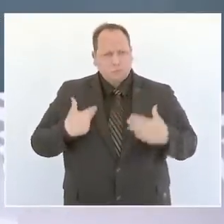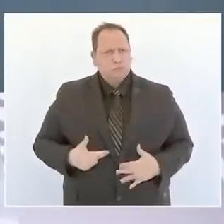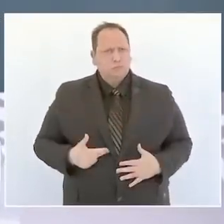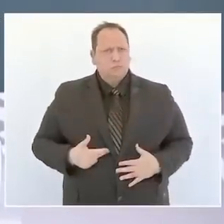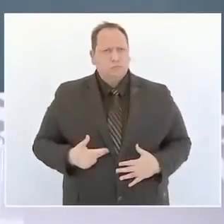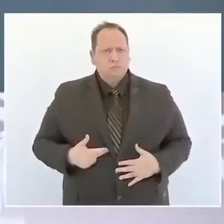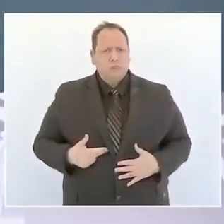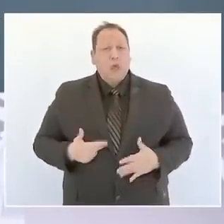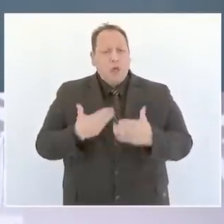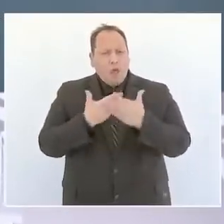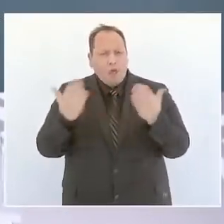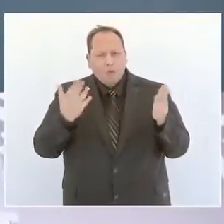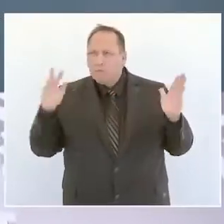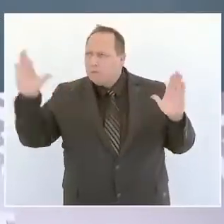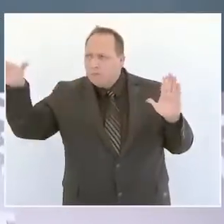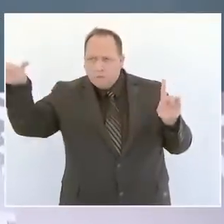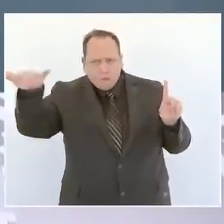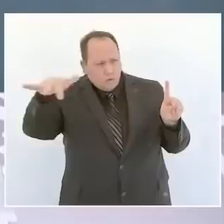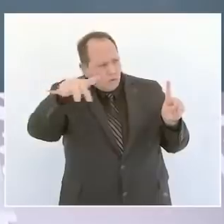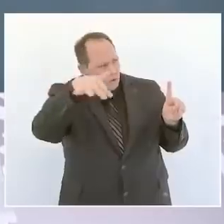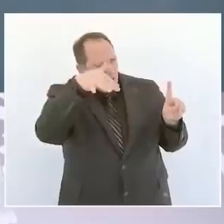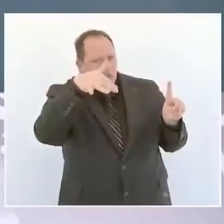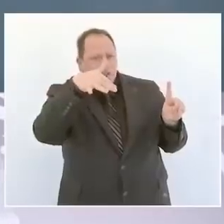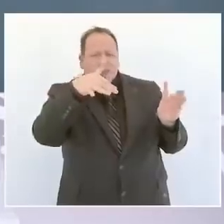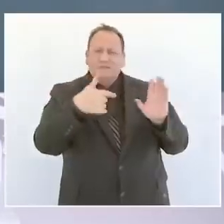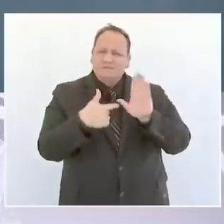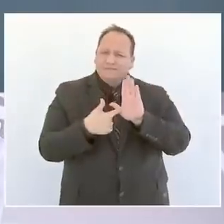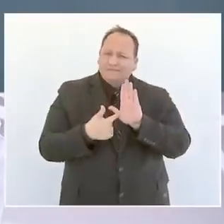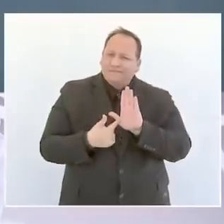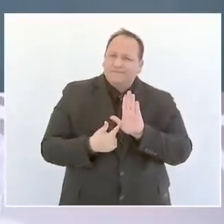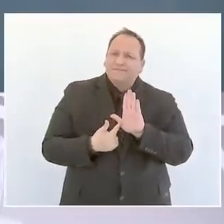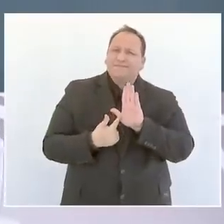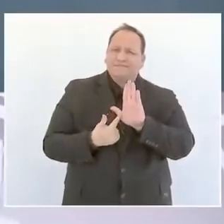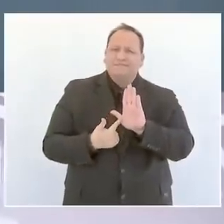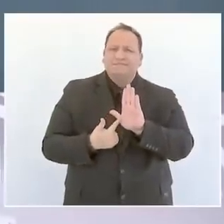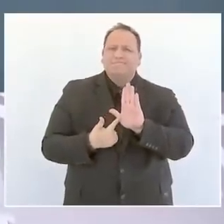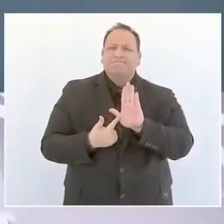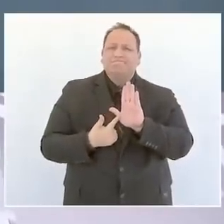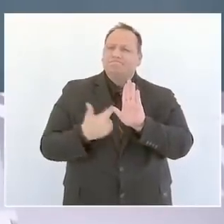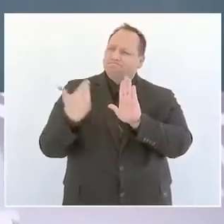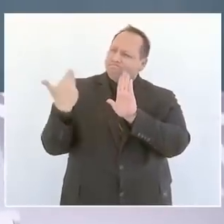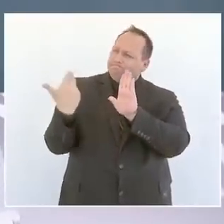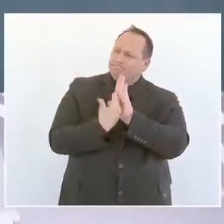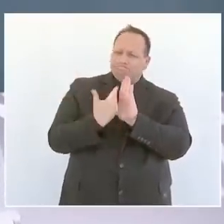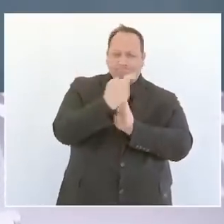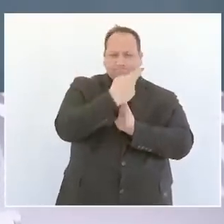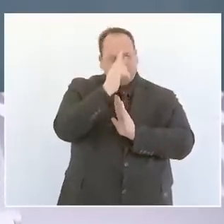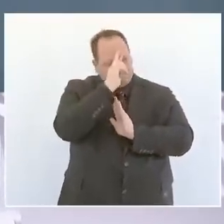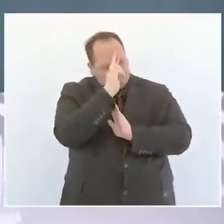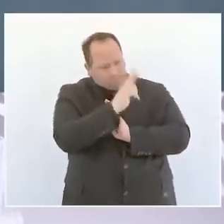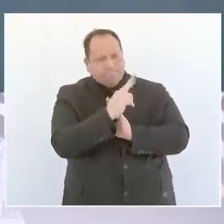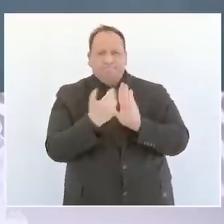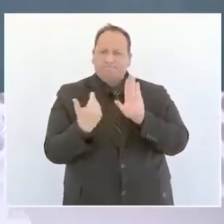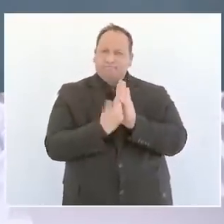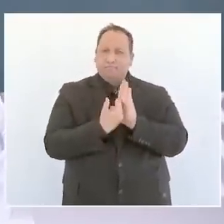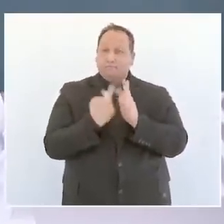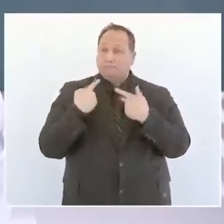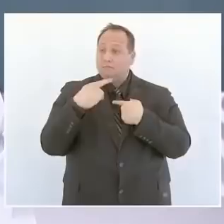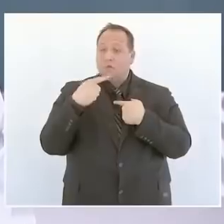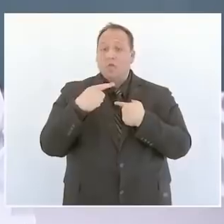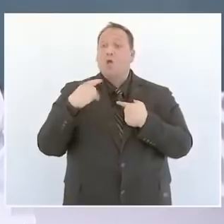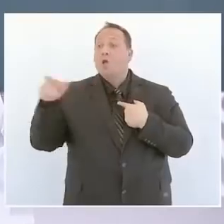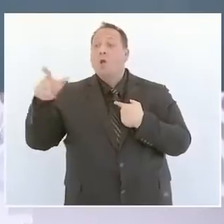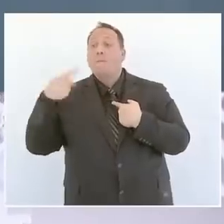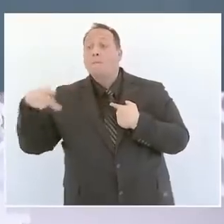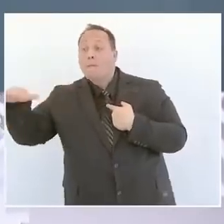Y eso es lo que ahora se está poniendo de manifiesto. Es el pueblo cuidando